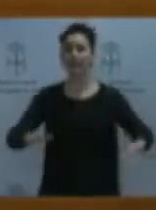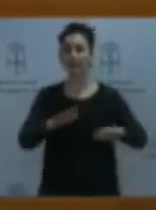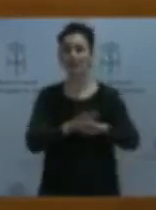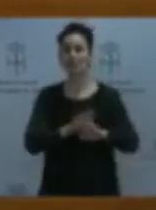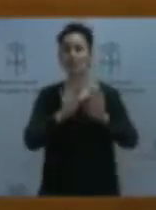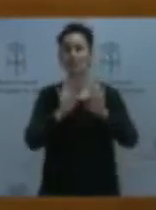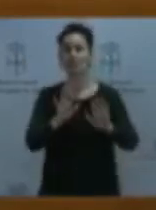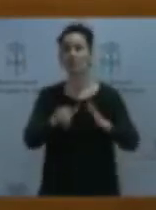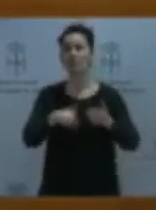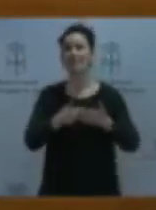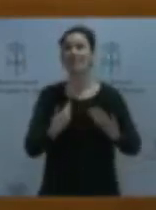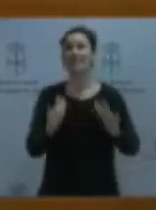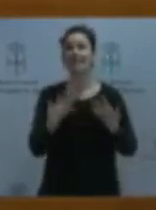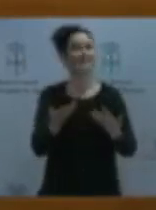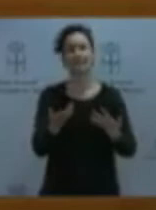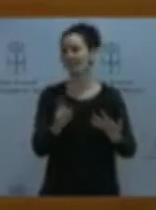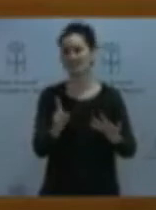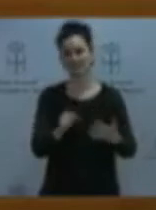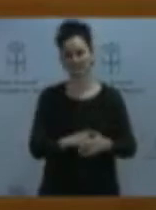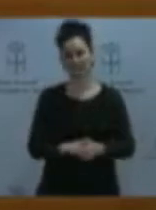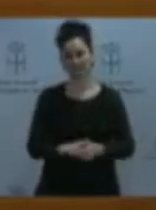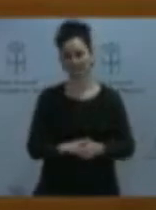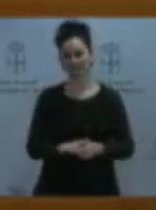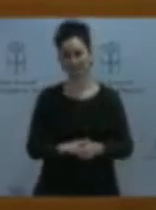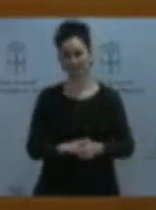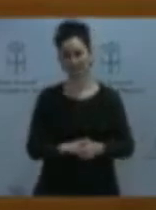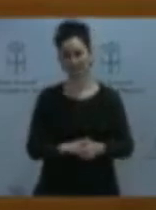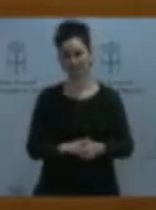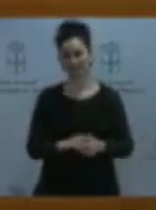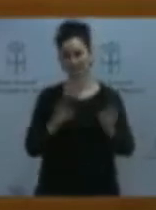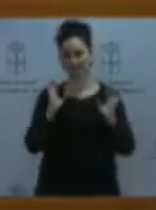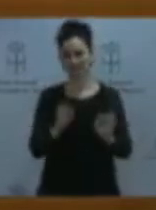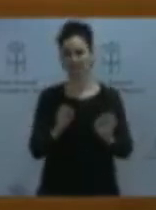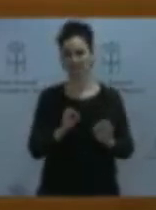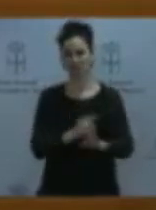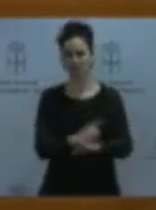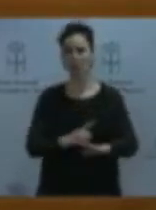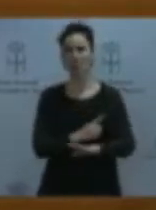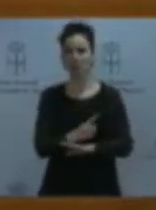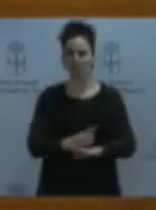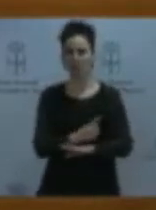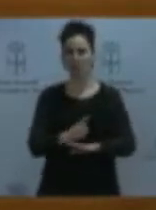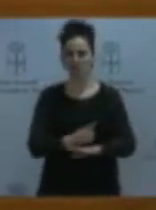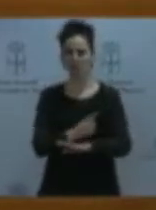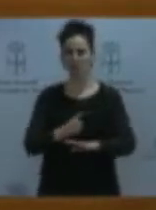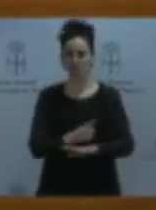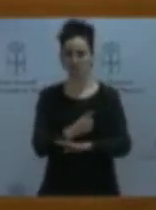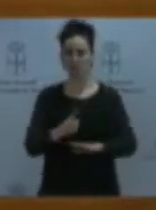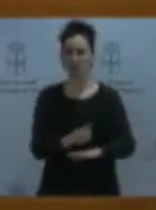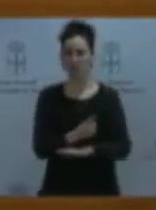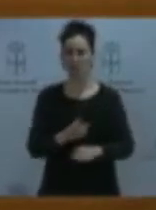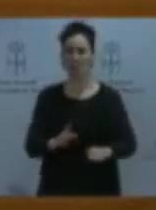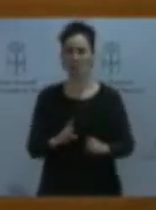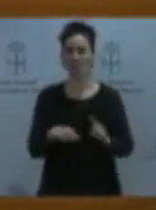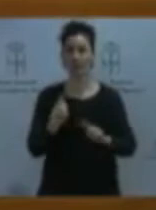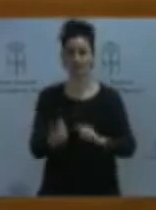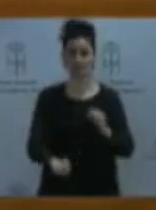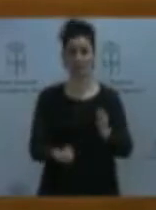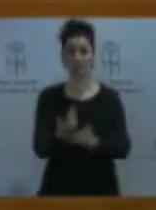duran hasta largas horas en la madrugada, cuando no tienen que continuar al día siguiente. Por tanto, es